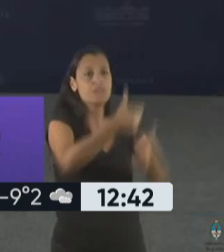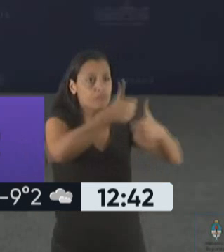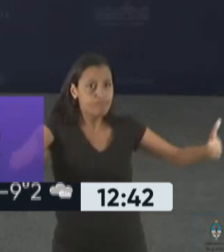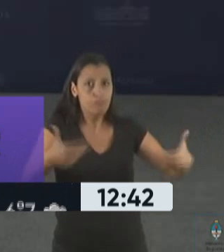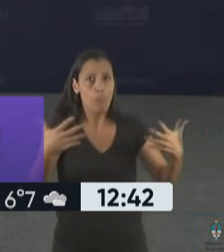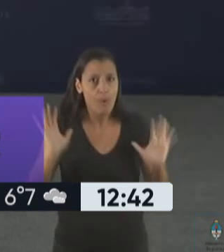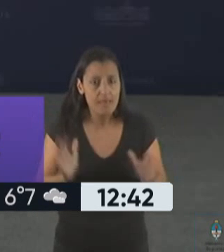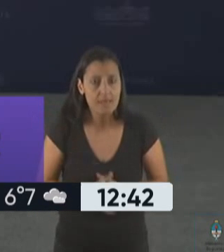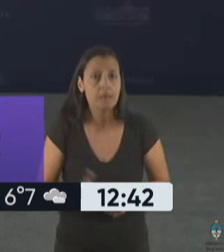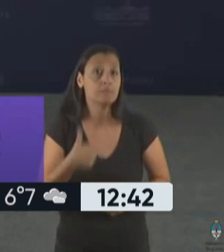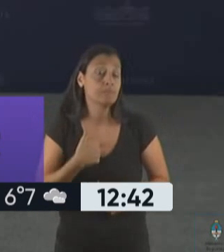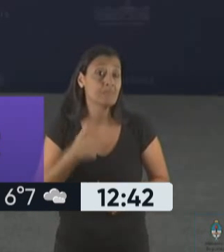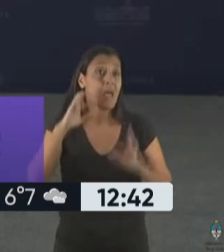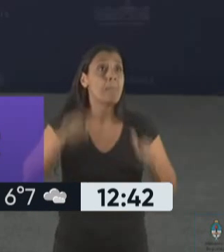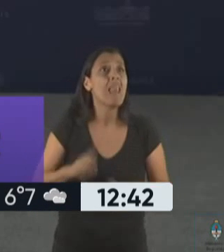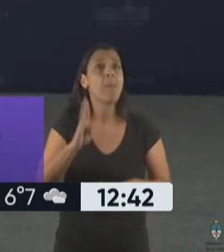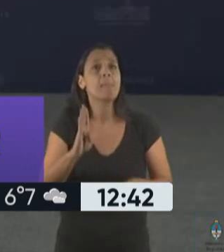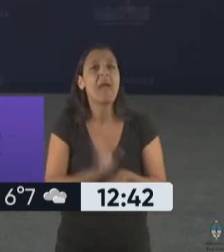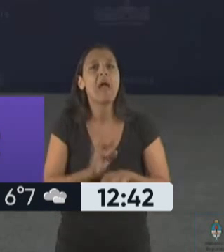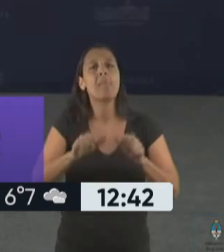La que no tiene plan B es la sociedad.